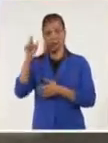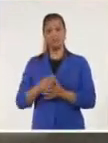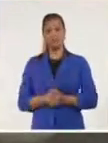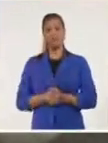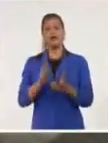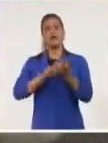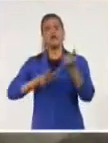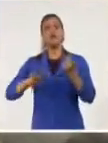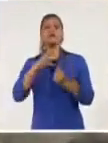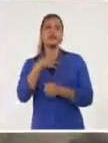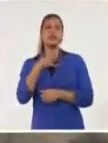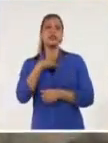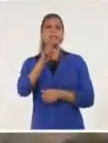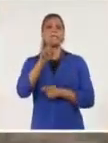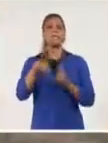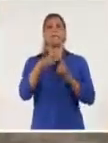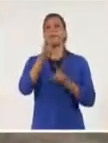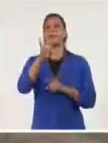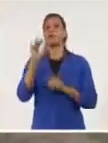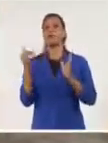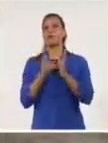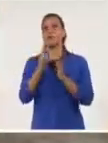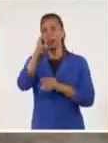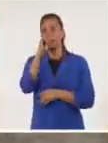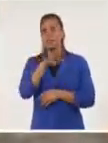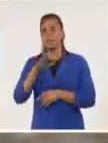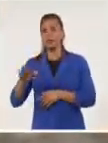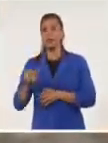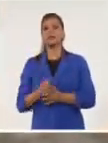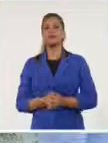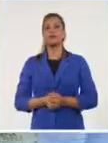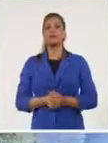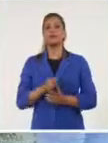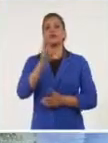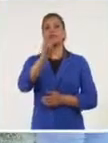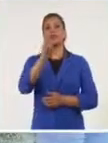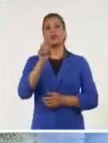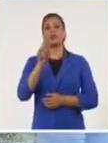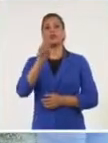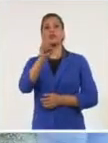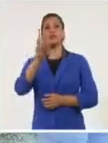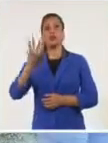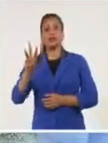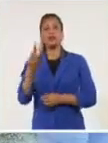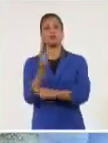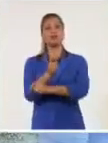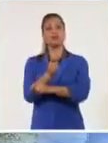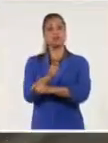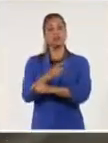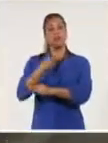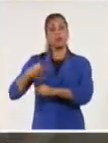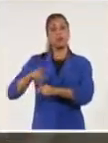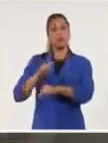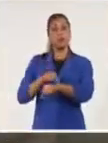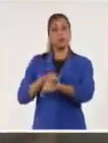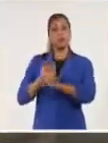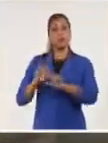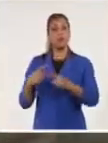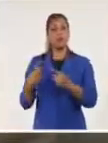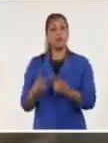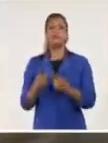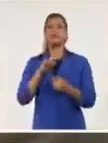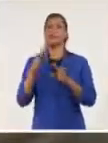tiene más de 24 mil infantes con 213 promotoras que aprovechan la intersectorialidad garantía